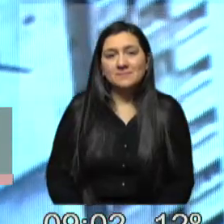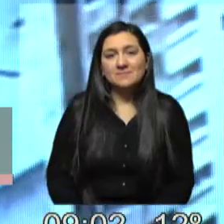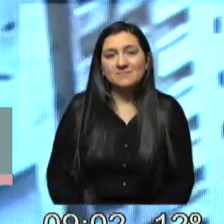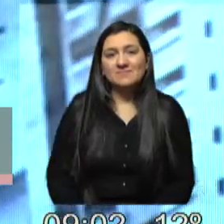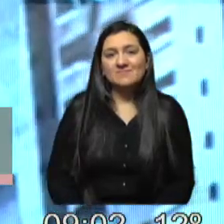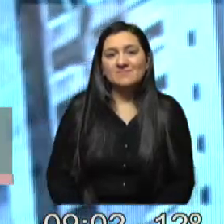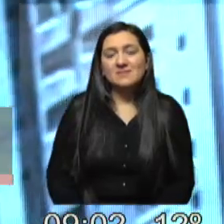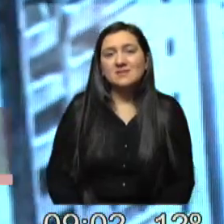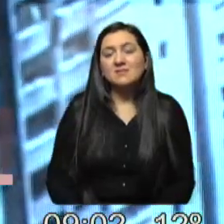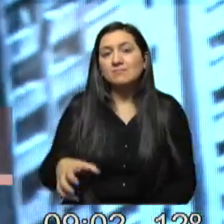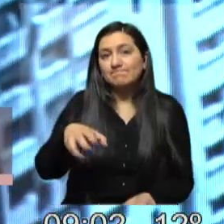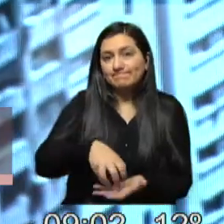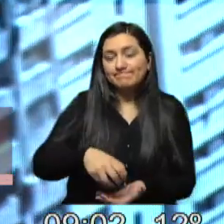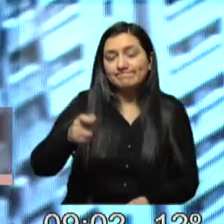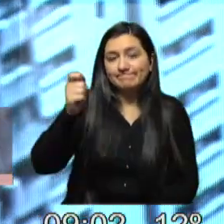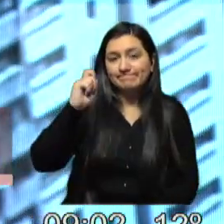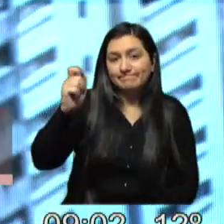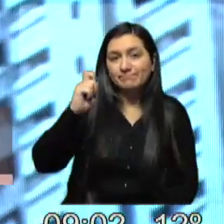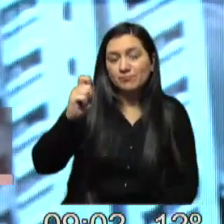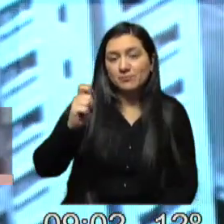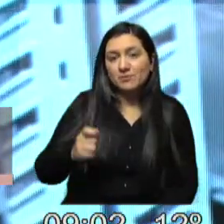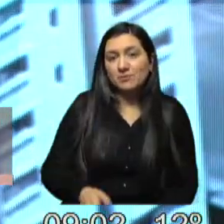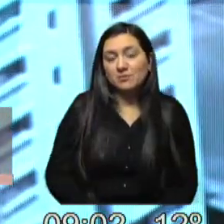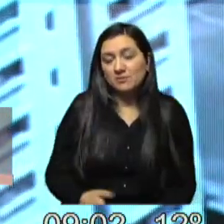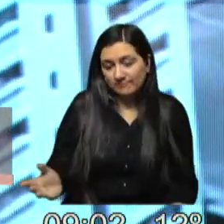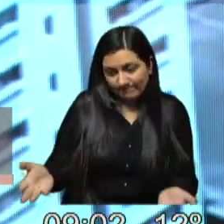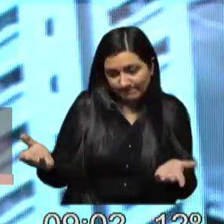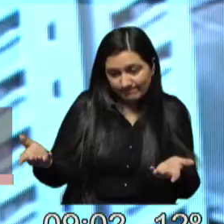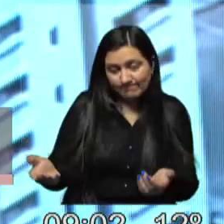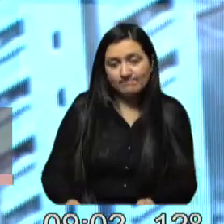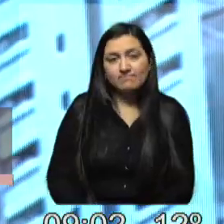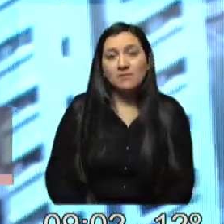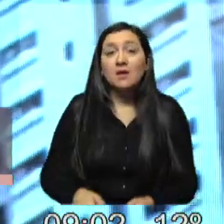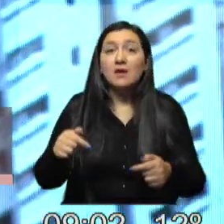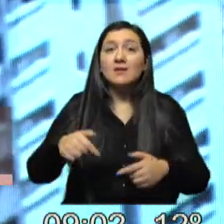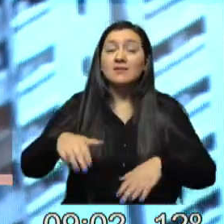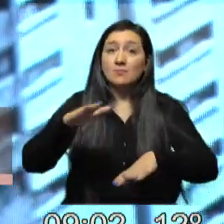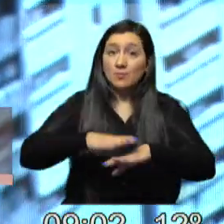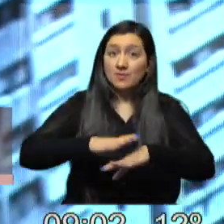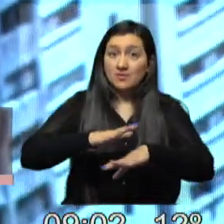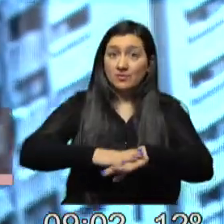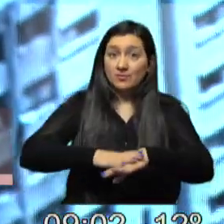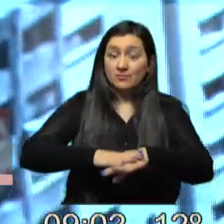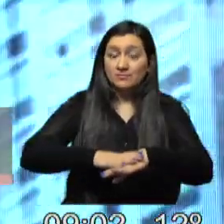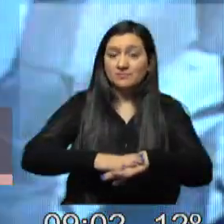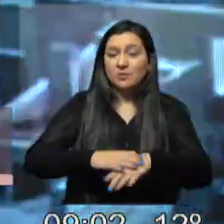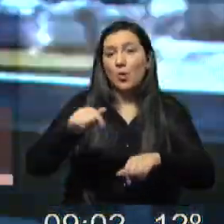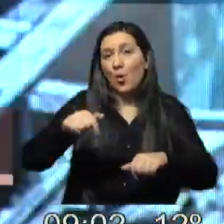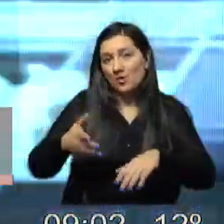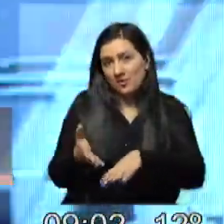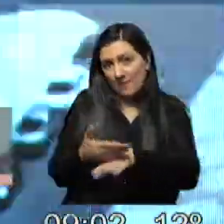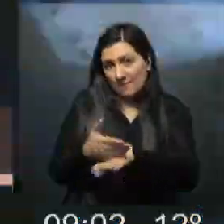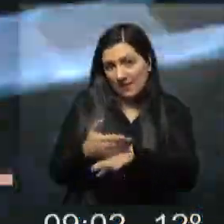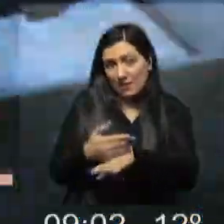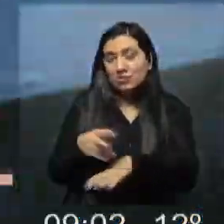Que el espacio público viva, ¿no? Uh-huh. En este mismo momento, en estos momentos, hoy temprano estaba